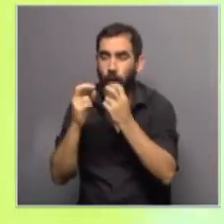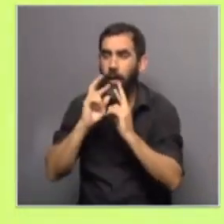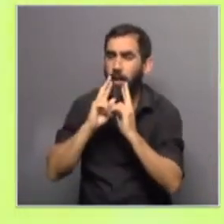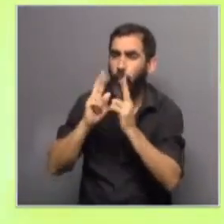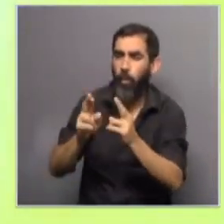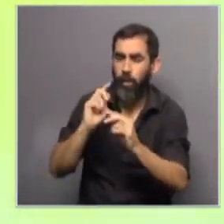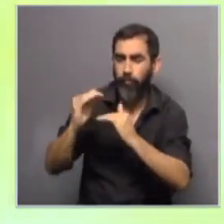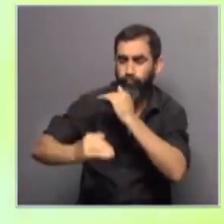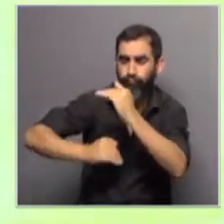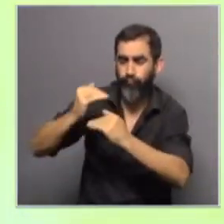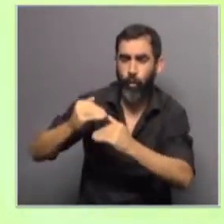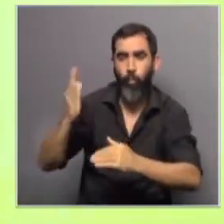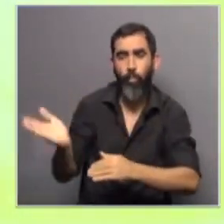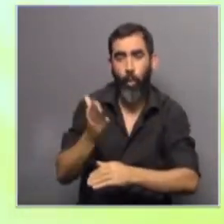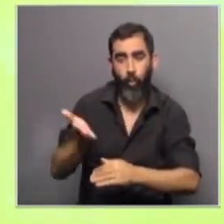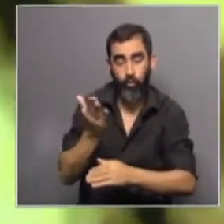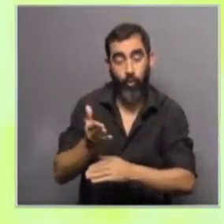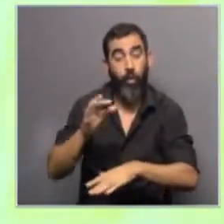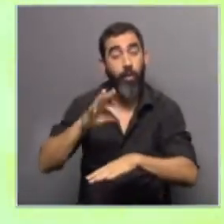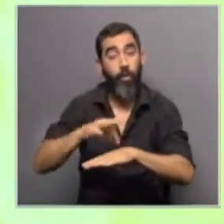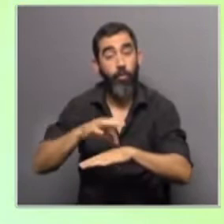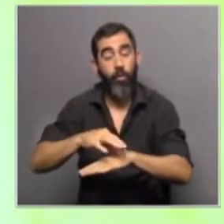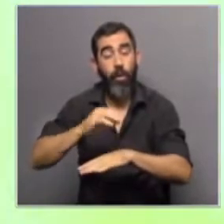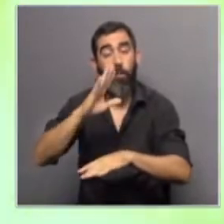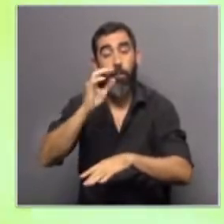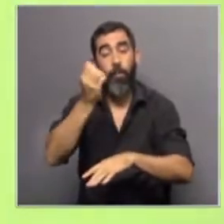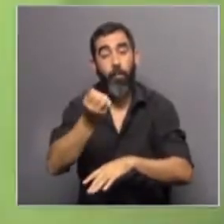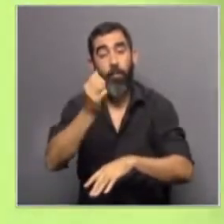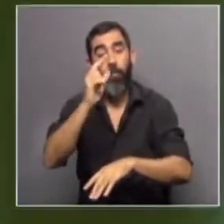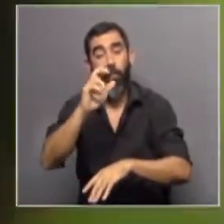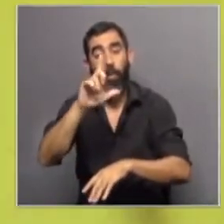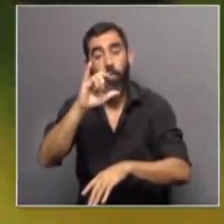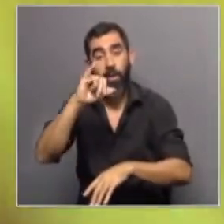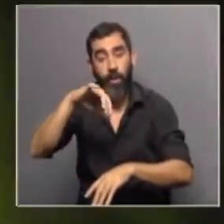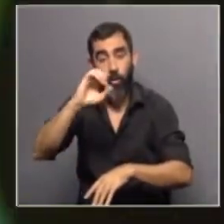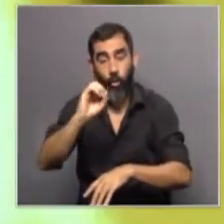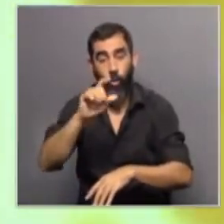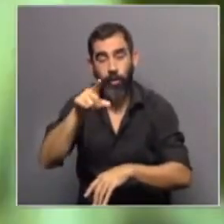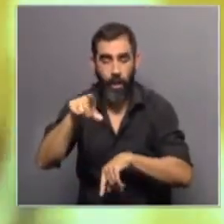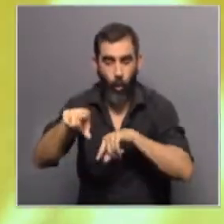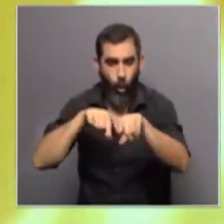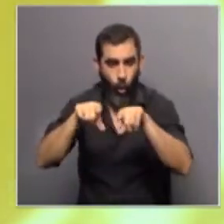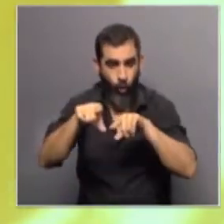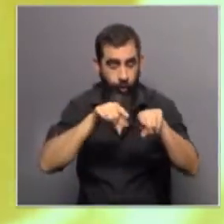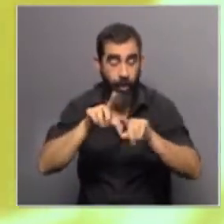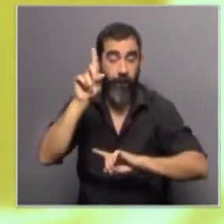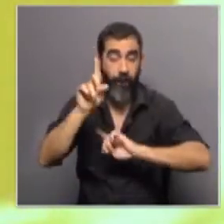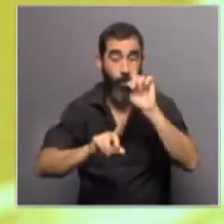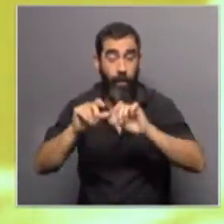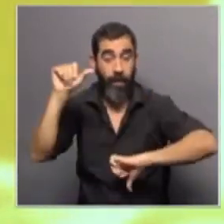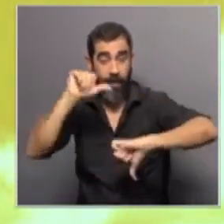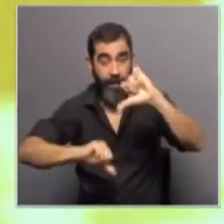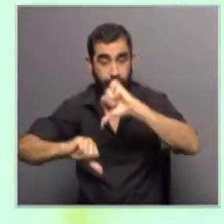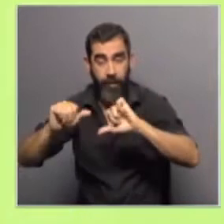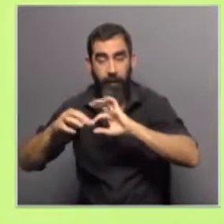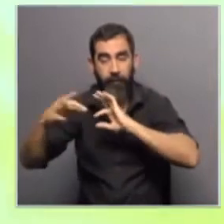también desarrollos productivos. La doctora Margot Paulino, quien coordina las investigaciones desde Facultad de Química, nos